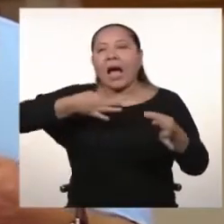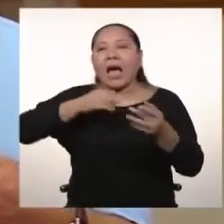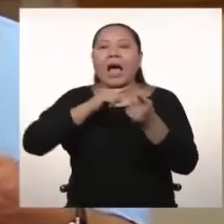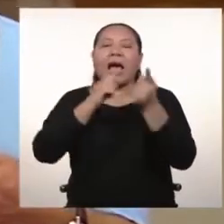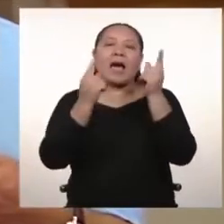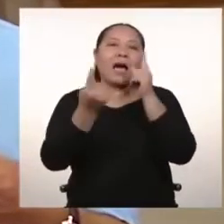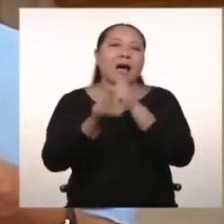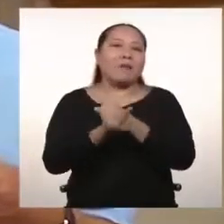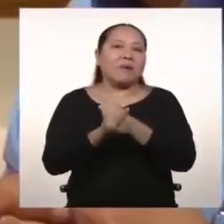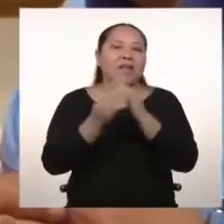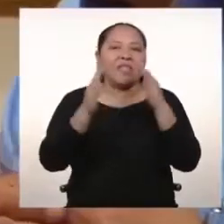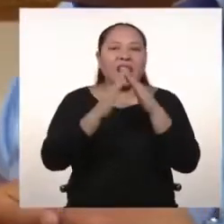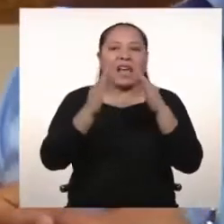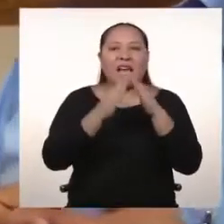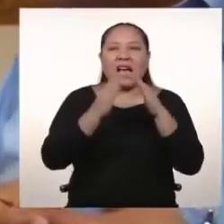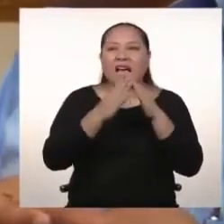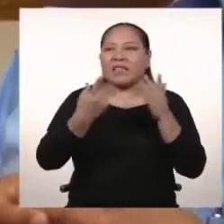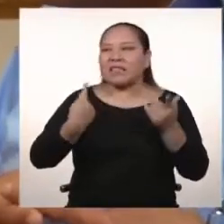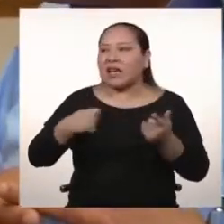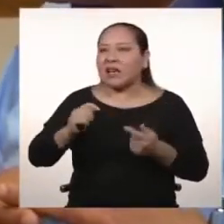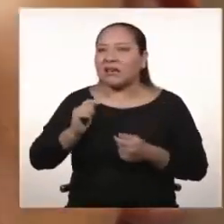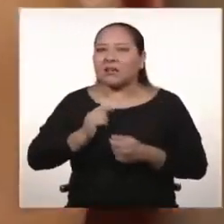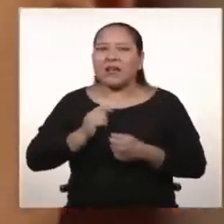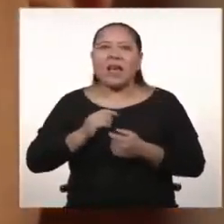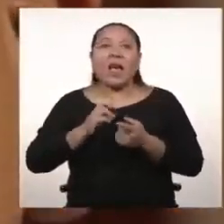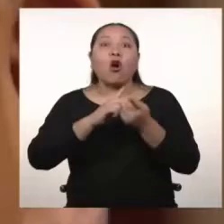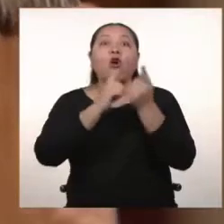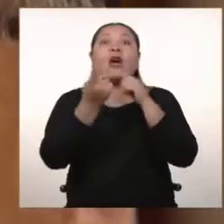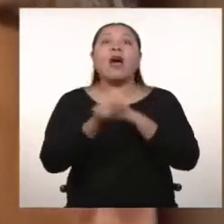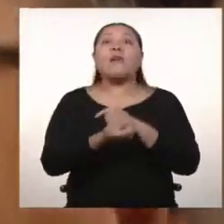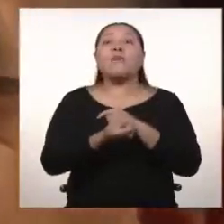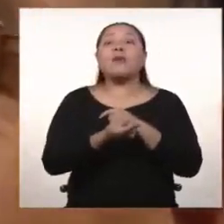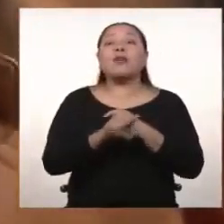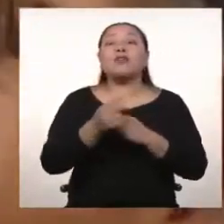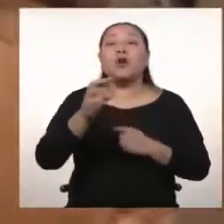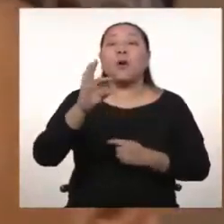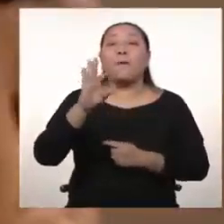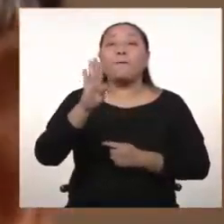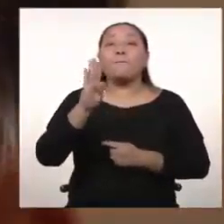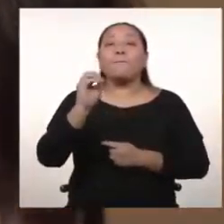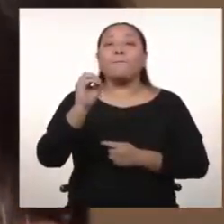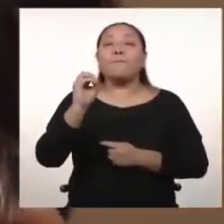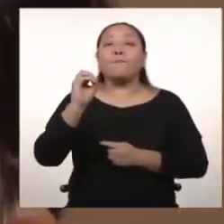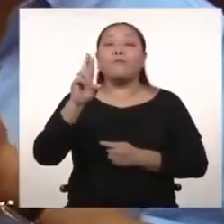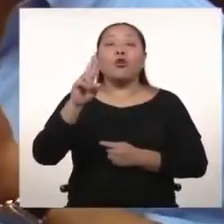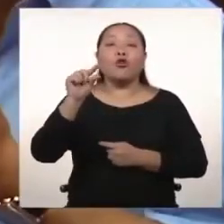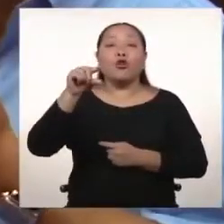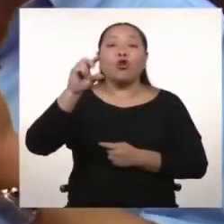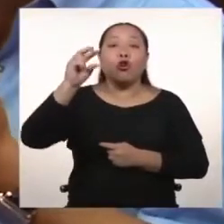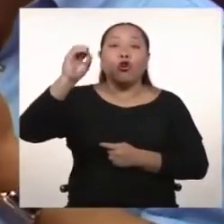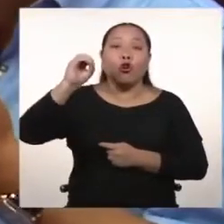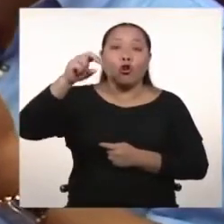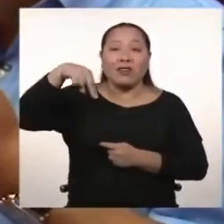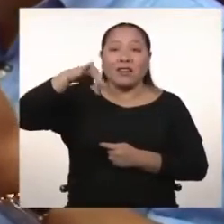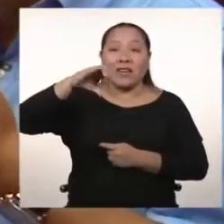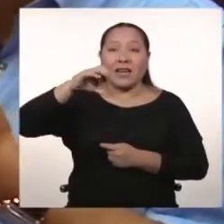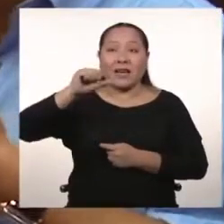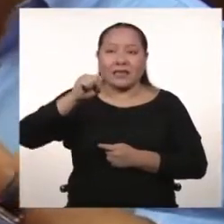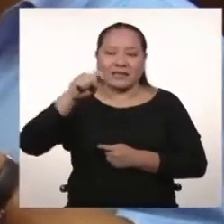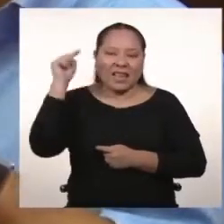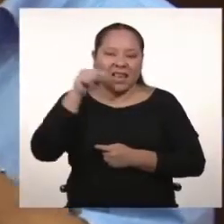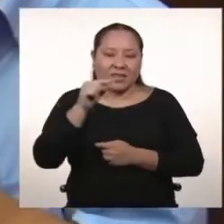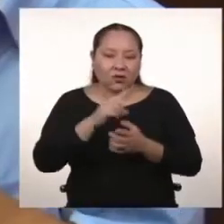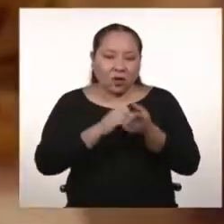reformas borbónicas qué vienen a hac las reformas borbónicas me parece que es un mecanismo fundamental que de alguna otra